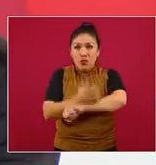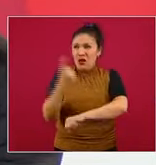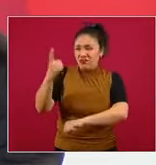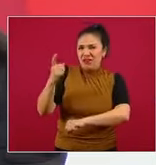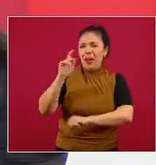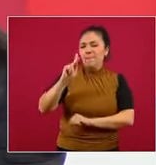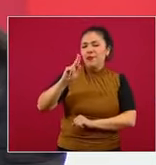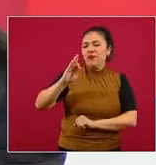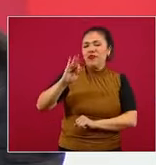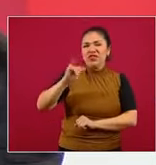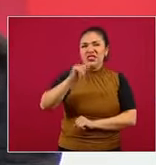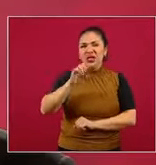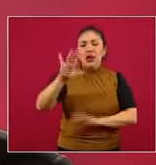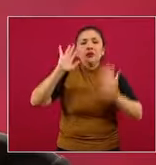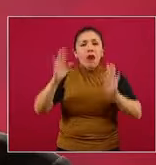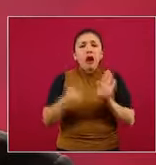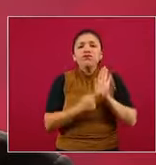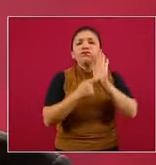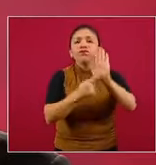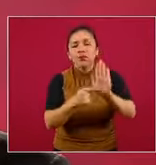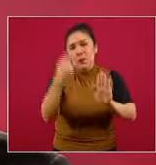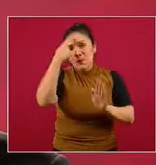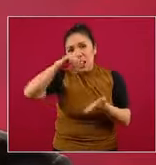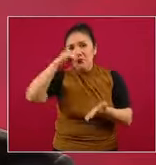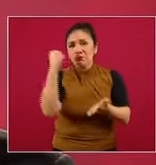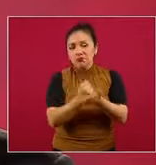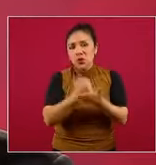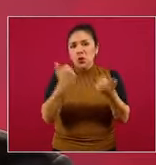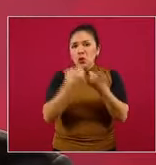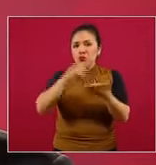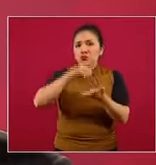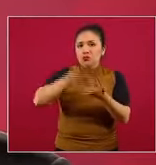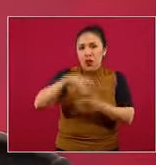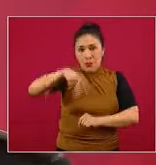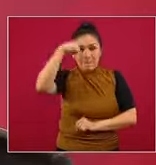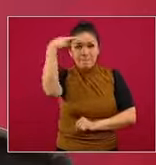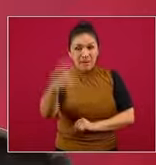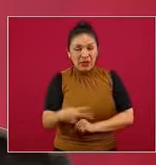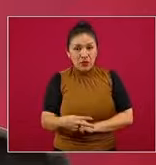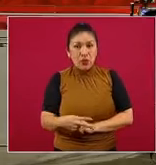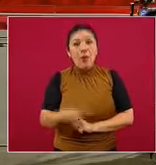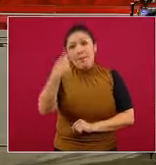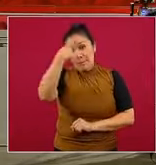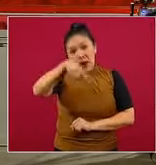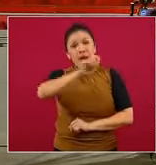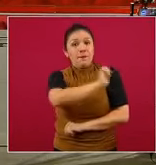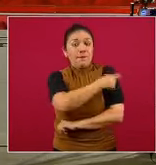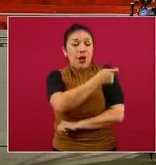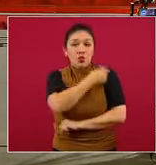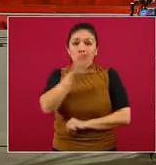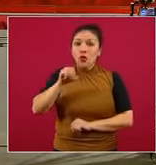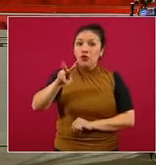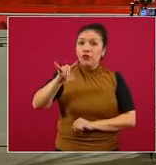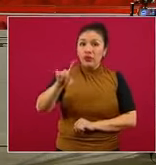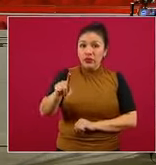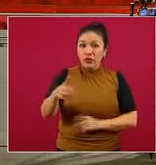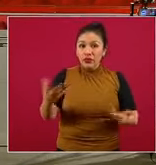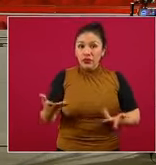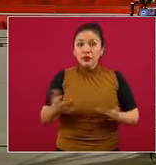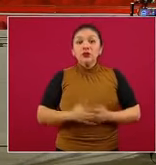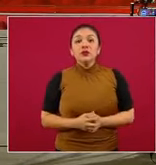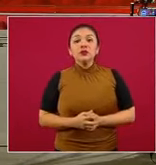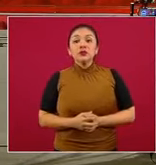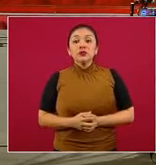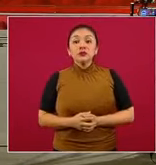es Pfizer, ha presentado un expediente de solicitud de registro sanitario en México para la vacuna contra el COVID.